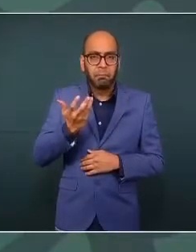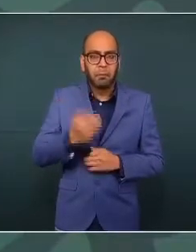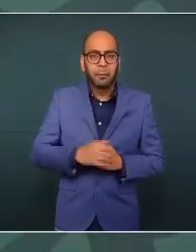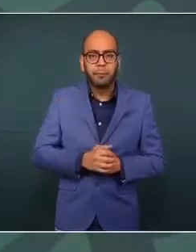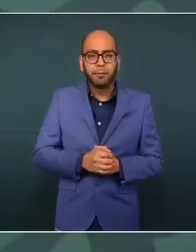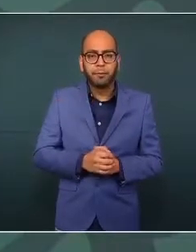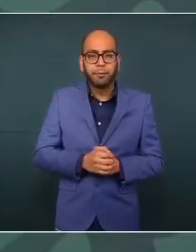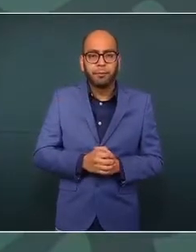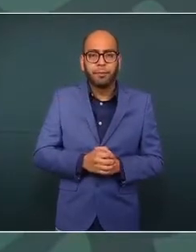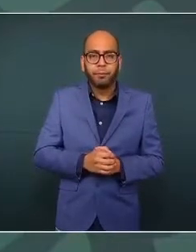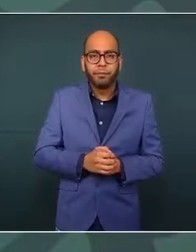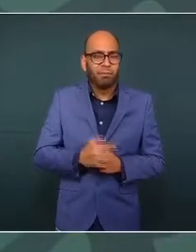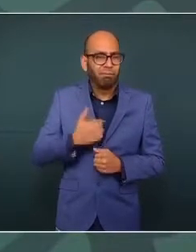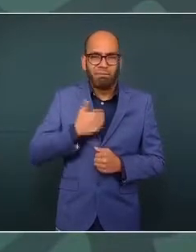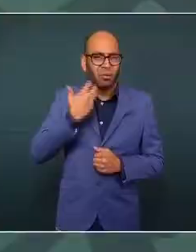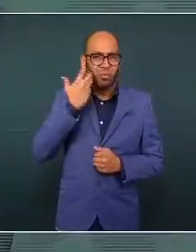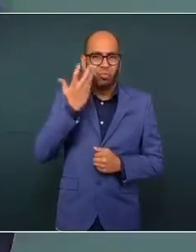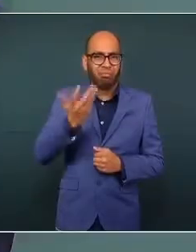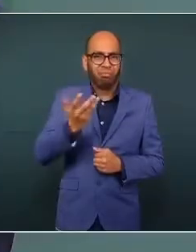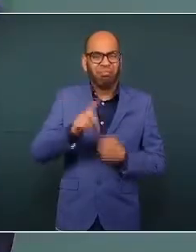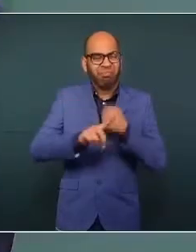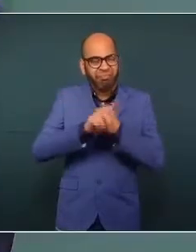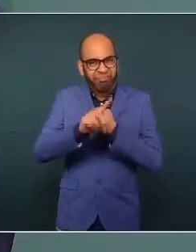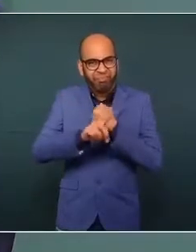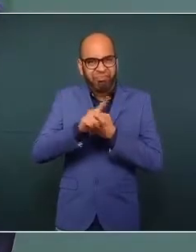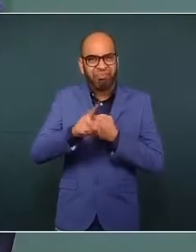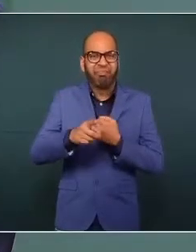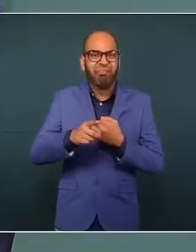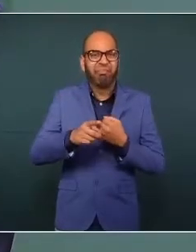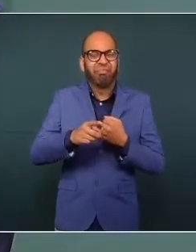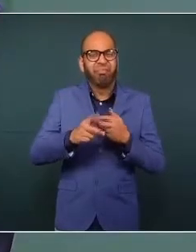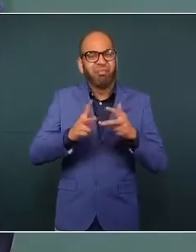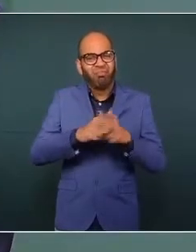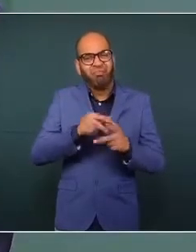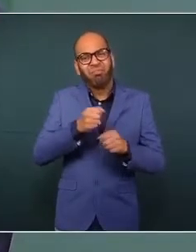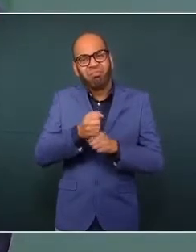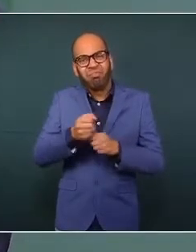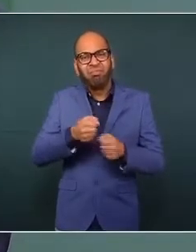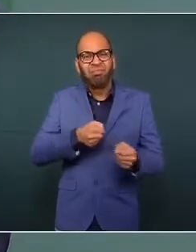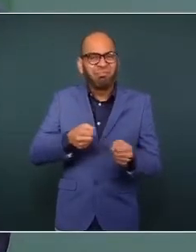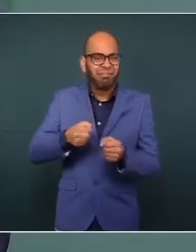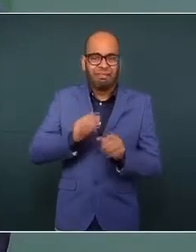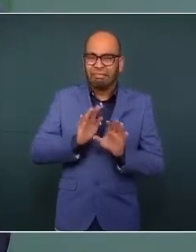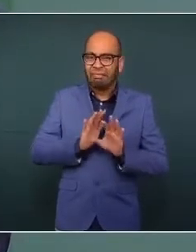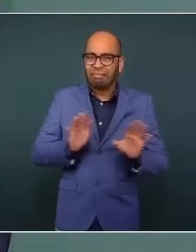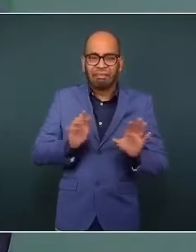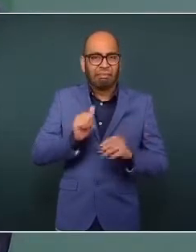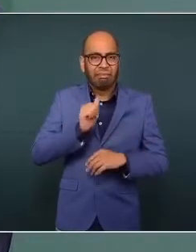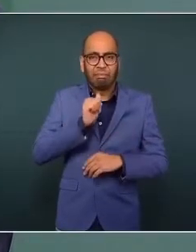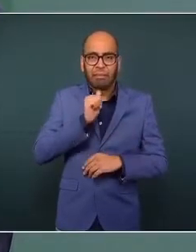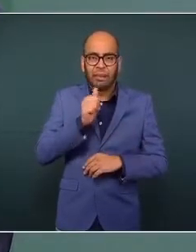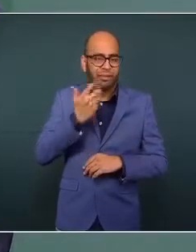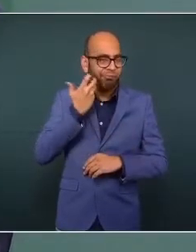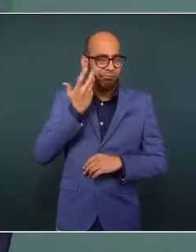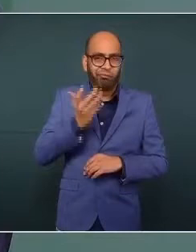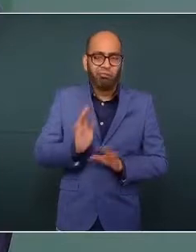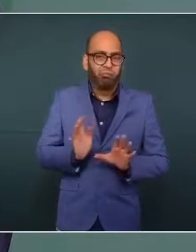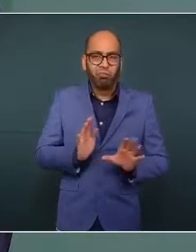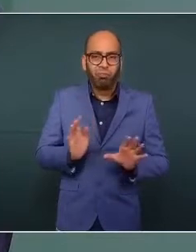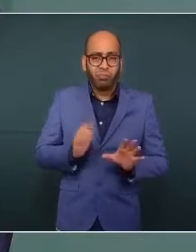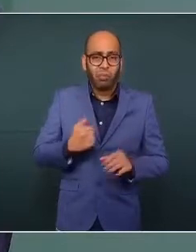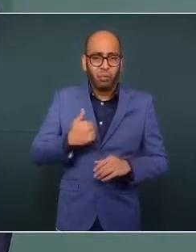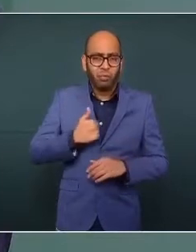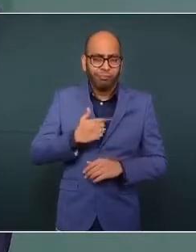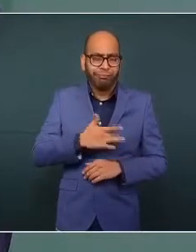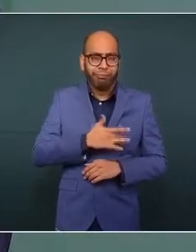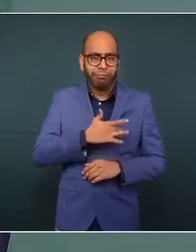hubiera violencia, ninguna víctima de la violencia, y eso me dolió. Y